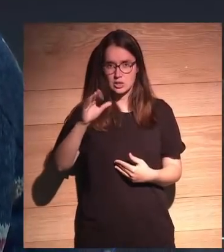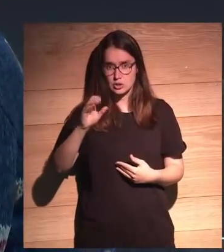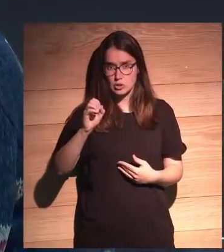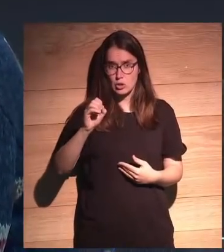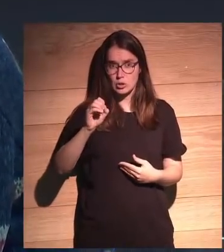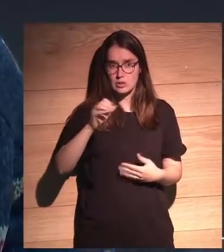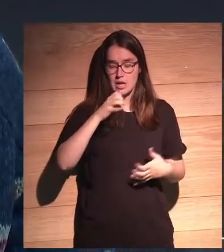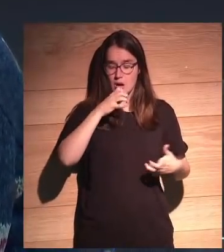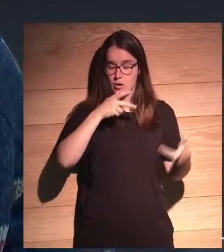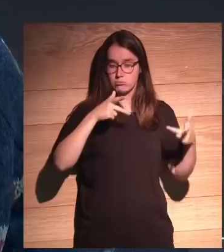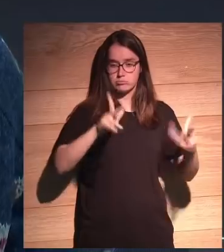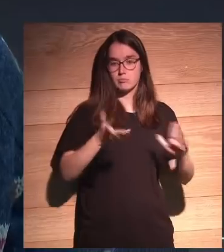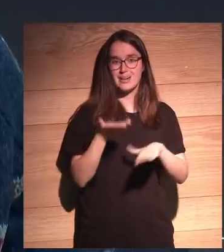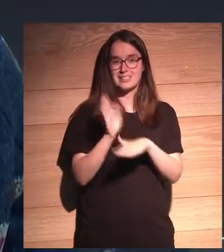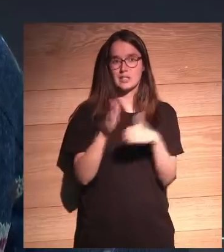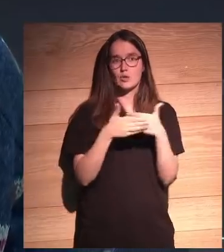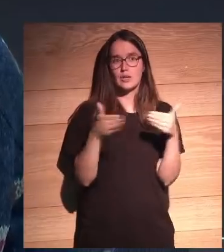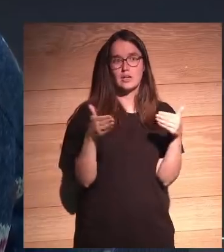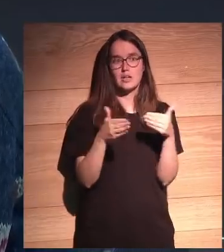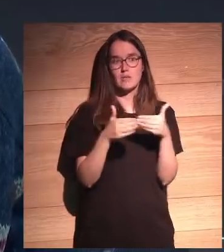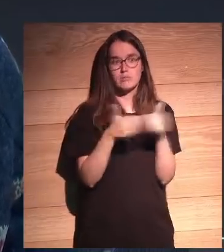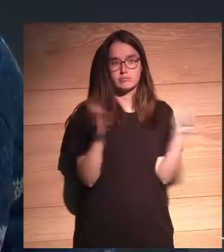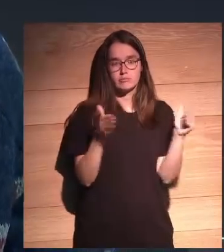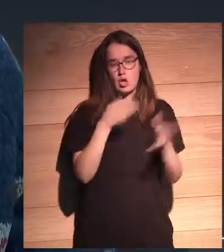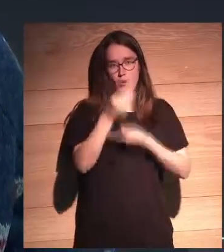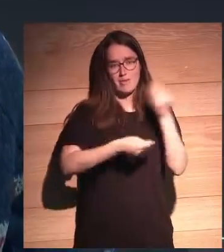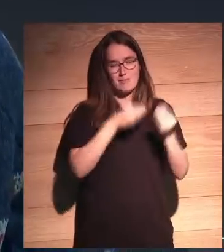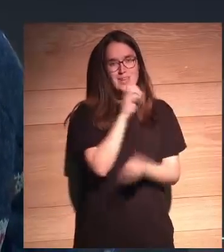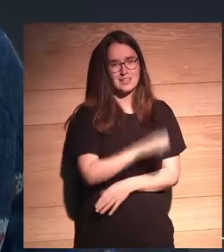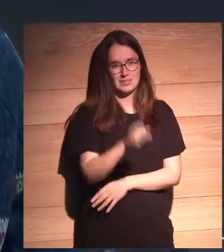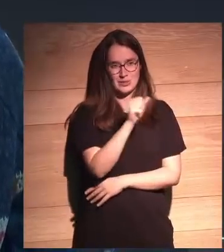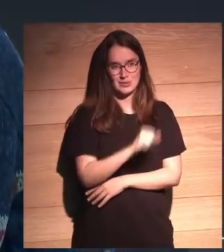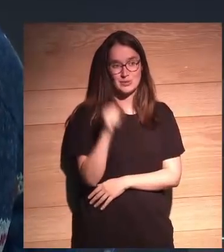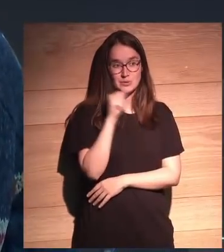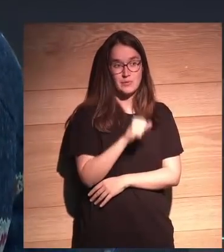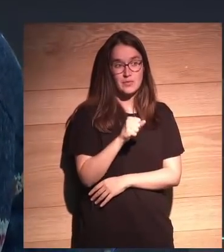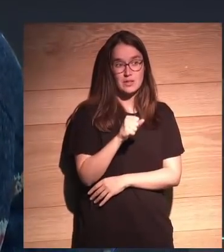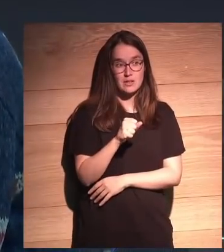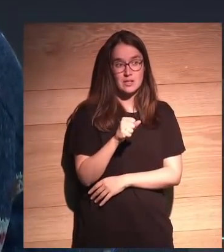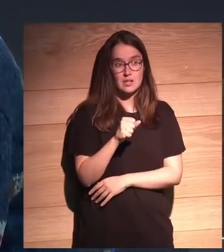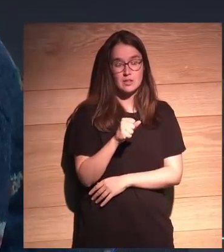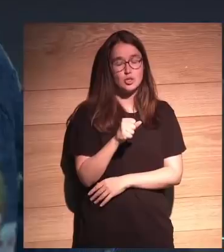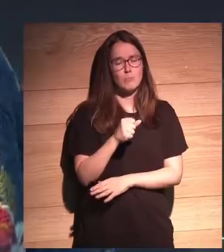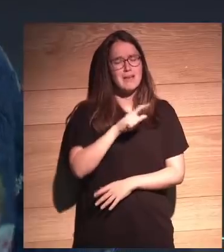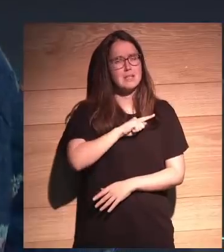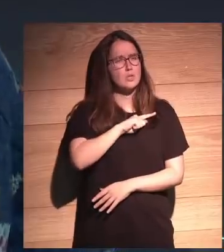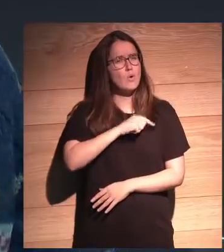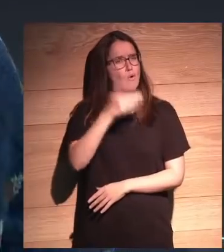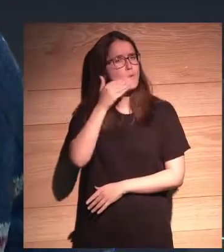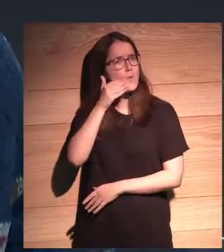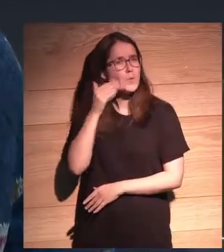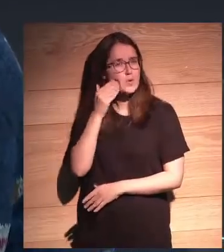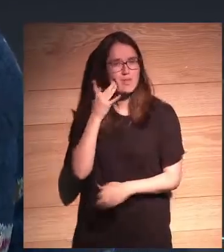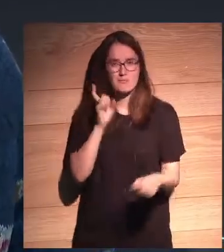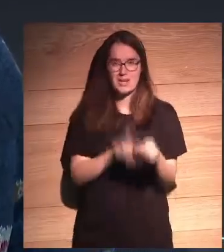la dejo ahora presentando su libro, que lo va a hacer maravillosamente y del cual me siento orgullosa de haber